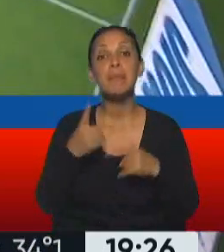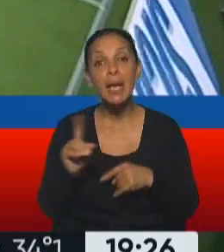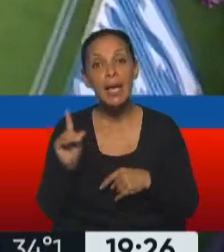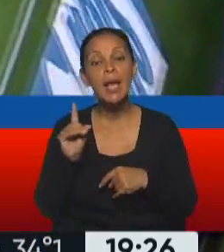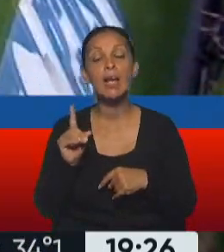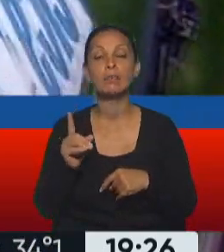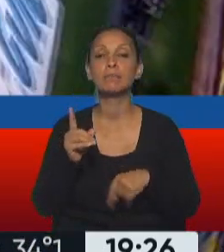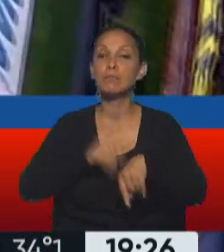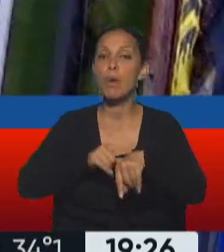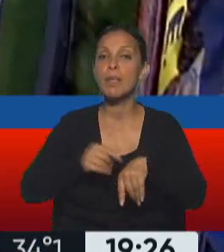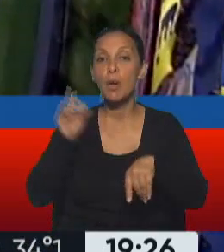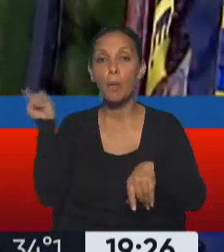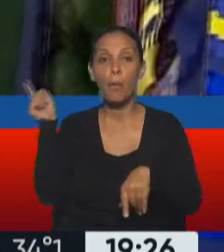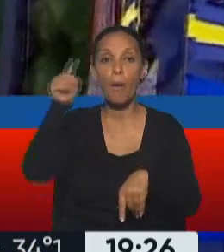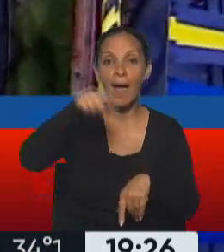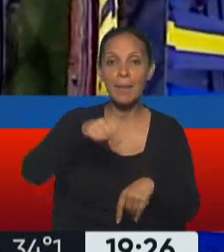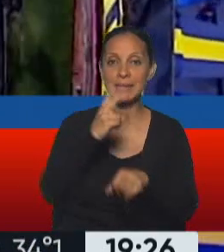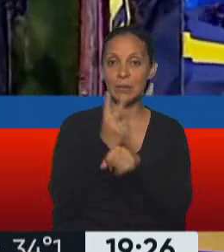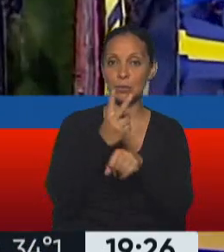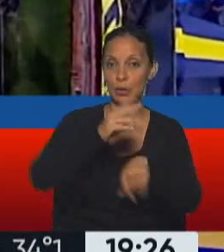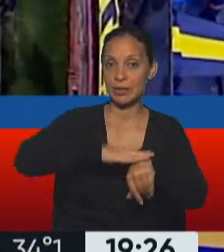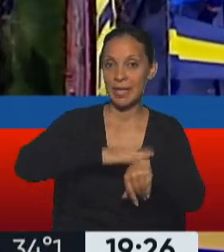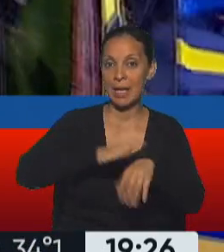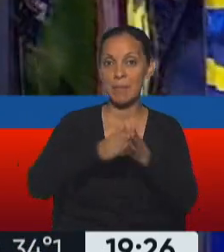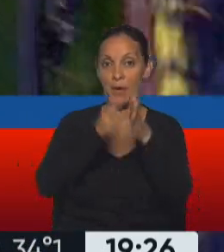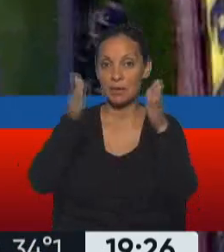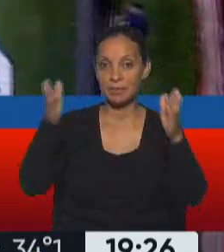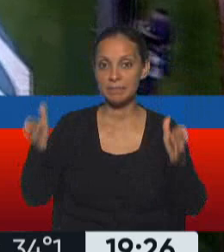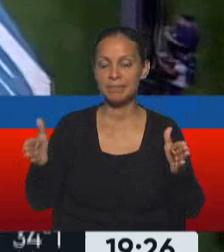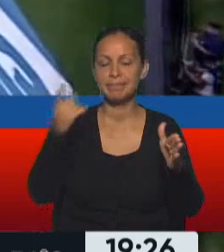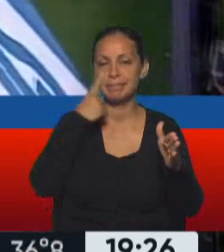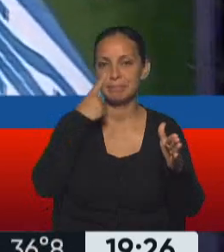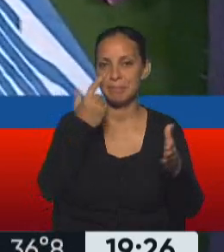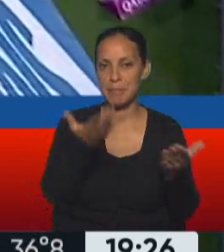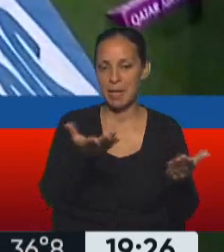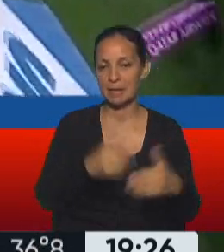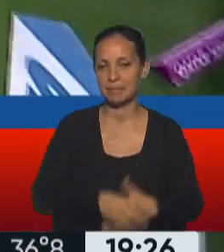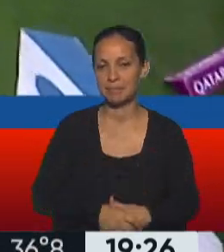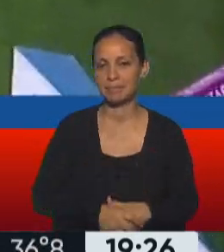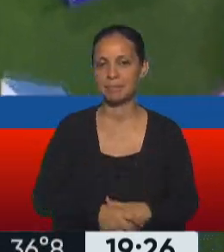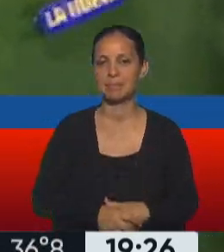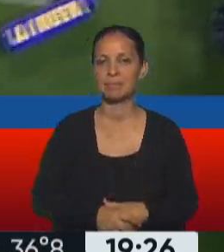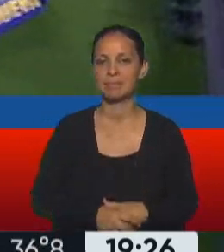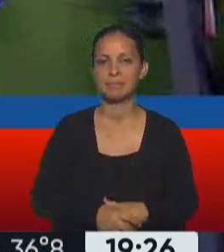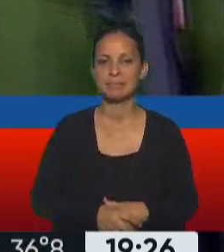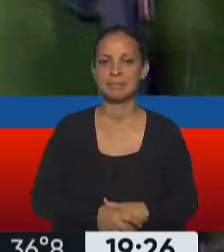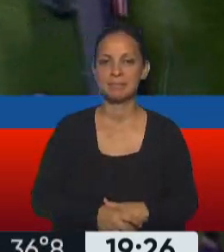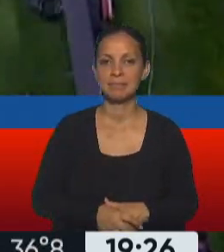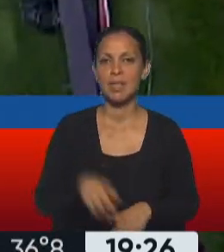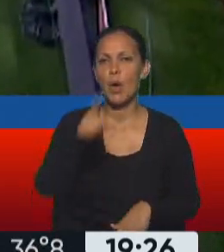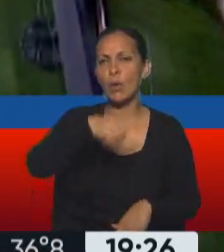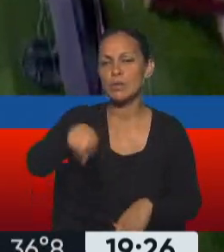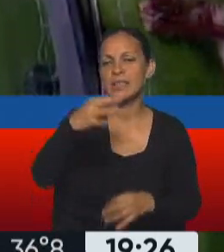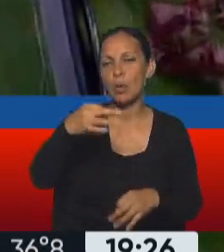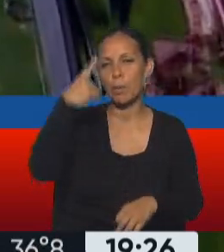del vestuario, ni bien salido del vestuario, vas a ver lo que inventa Fabra. Claro, ustedes dirán,